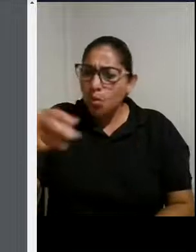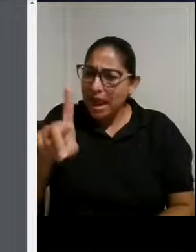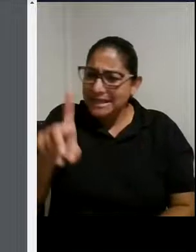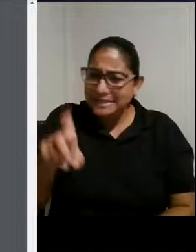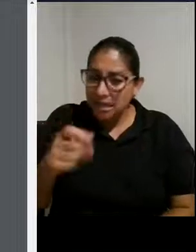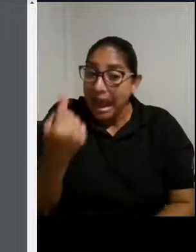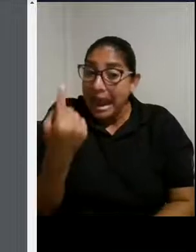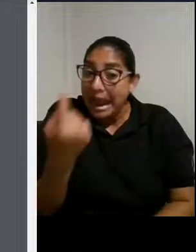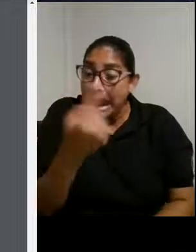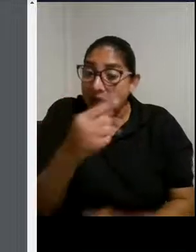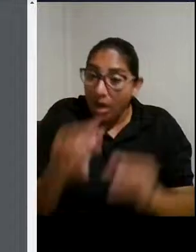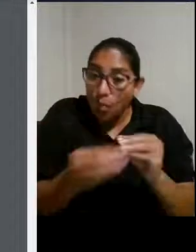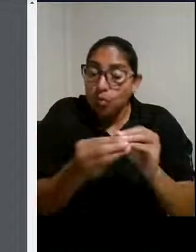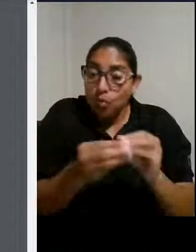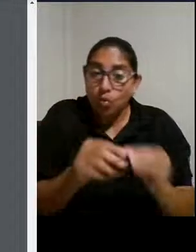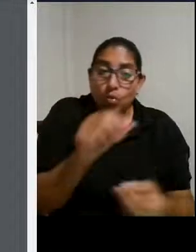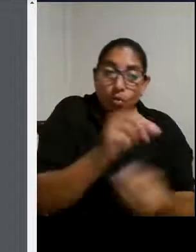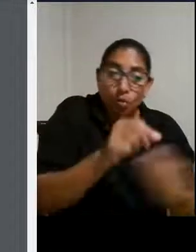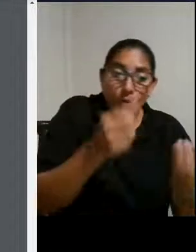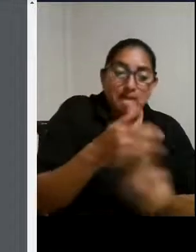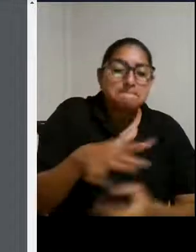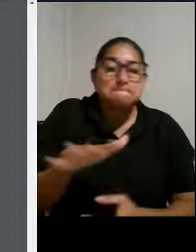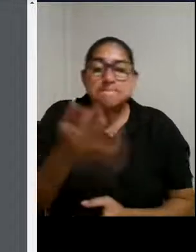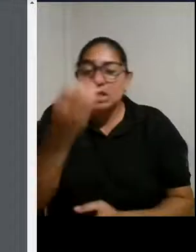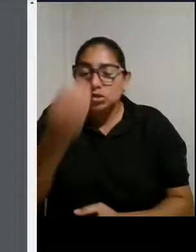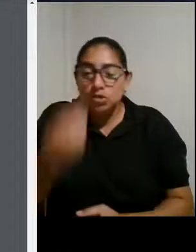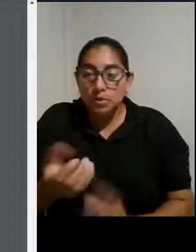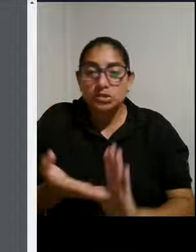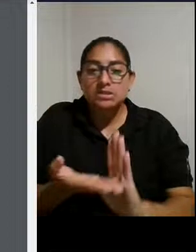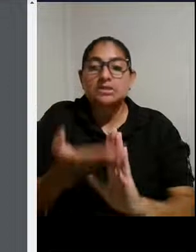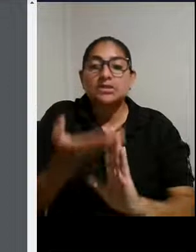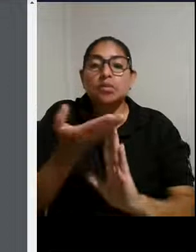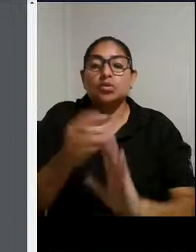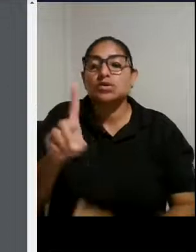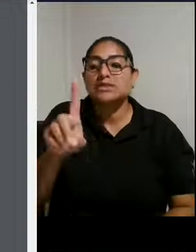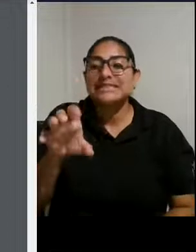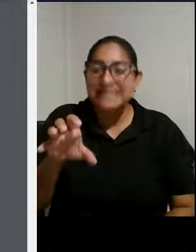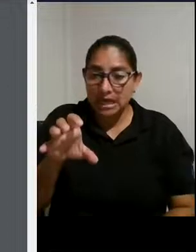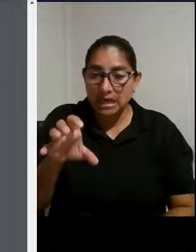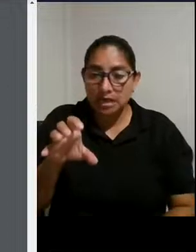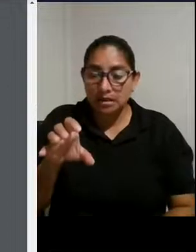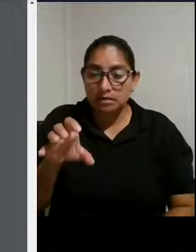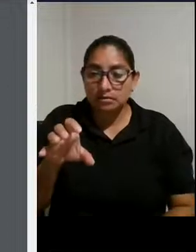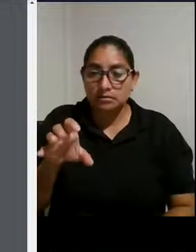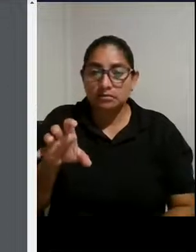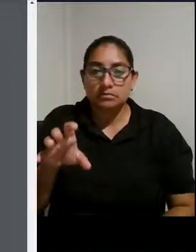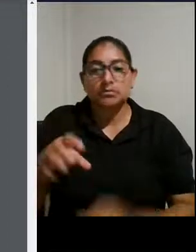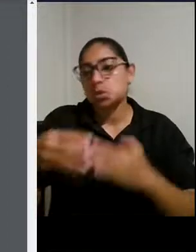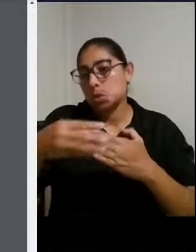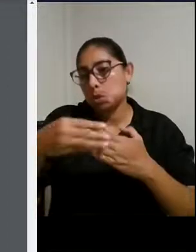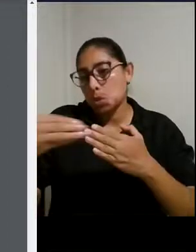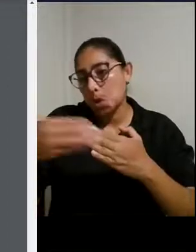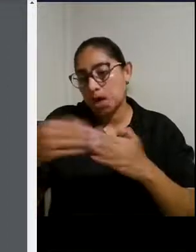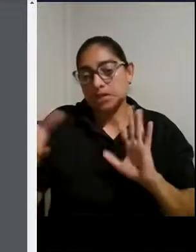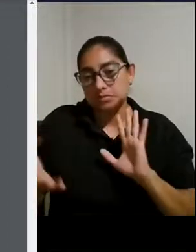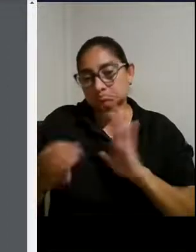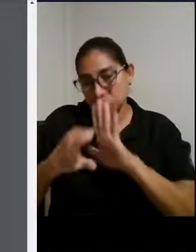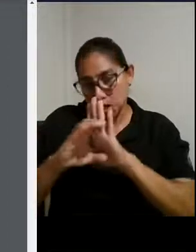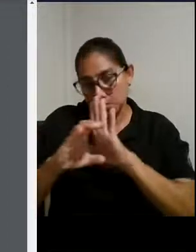unidad adicional, en promedio, se aumenta en 100, no sé, puede ser dólares, por ejemplo,